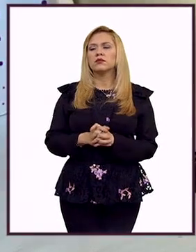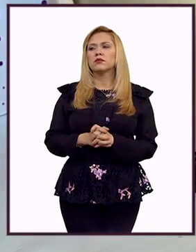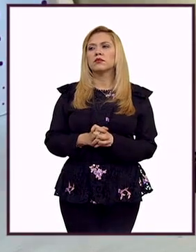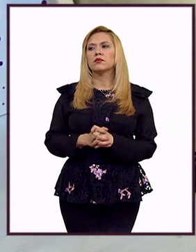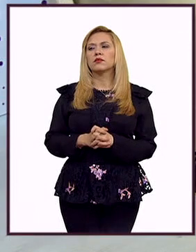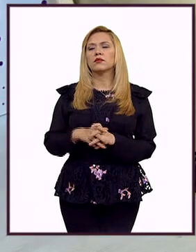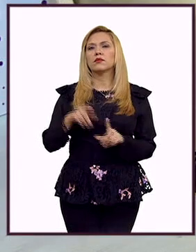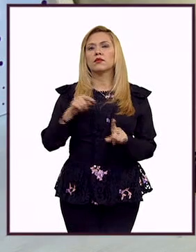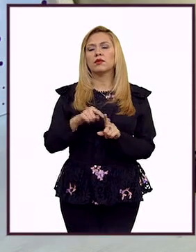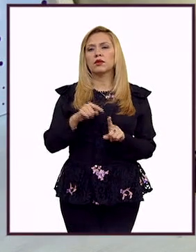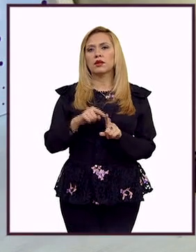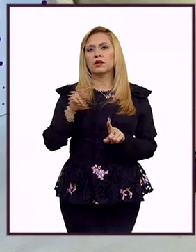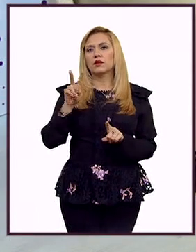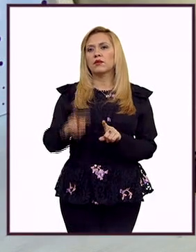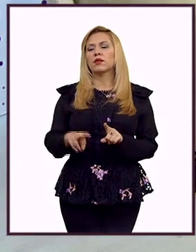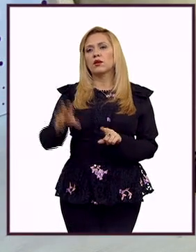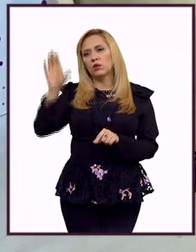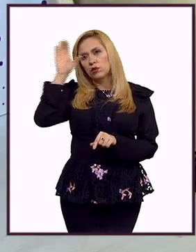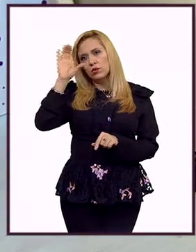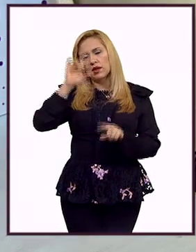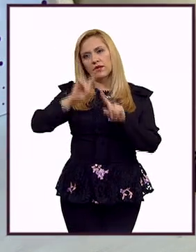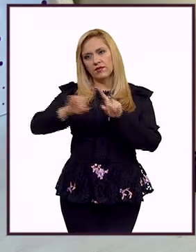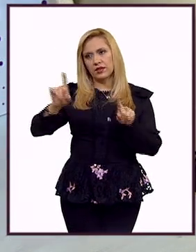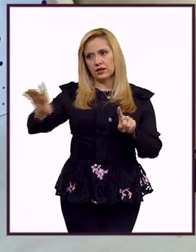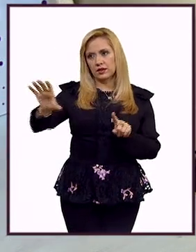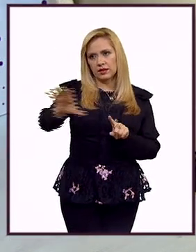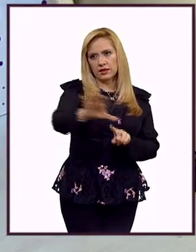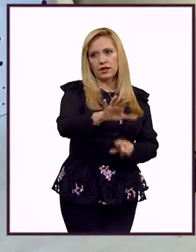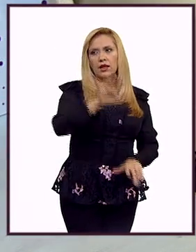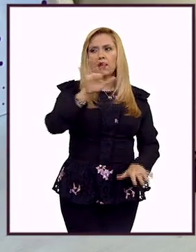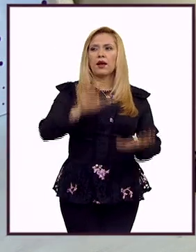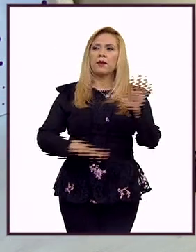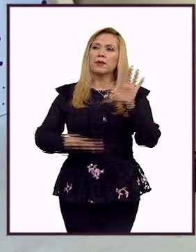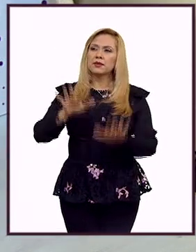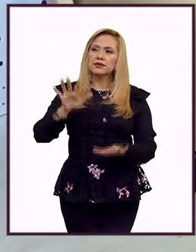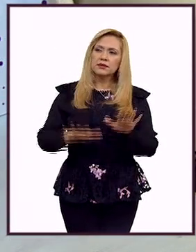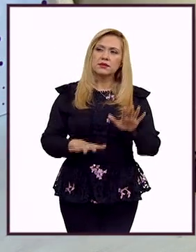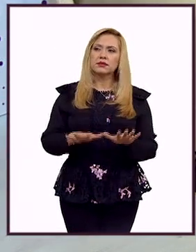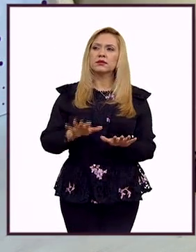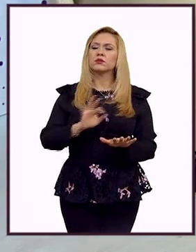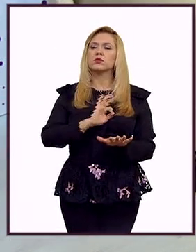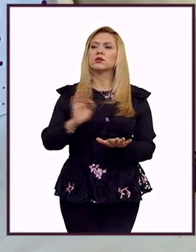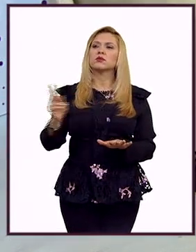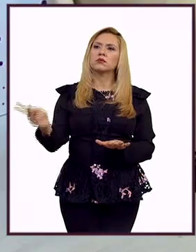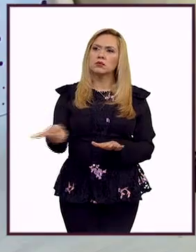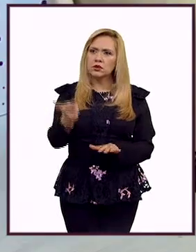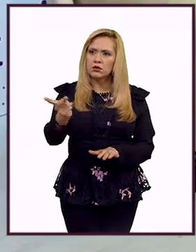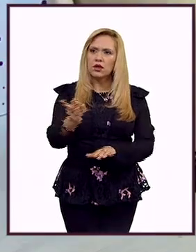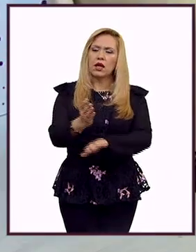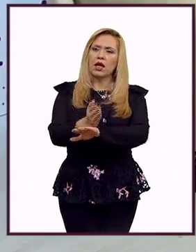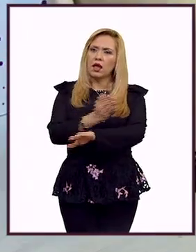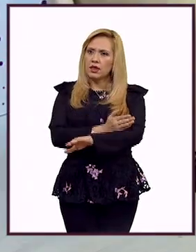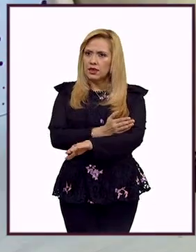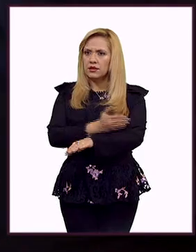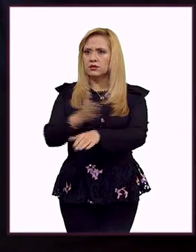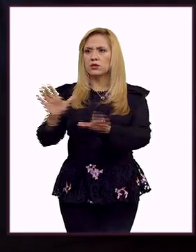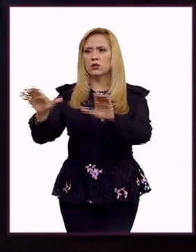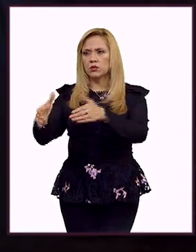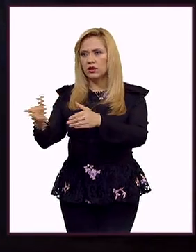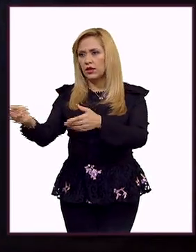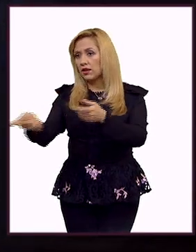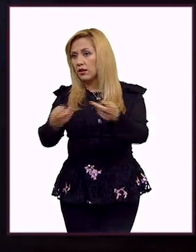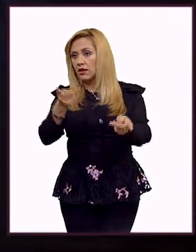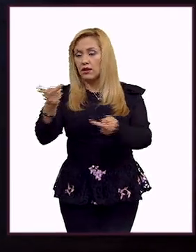adquiere relevancia el aspecto intercultural. Muchas veces se puede hacer una consulta previa, libre, informada, pero tiene que